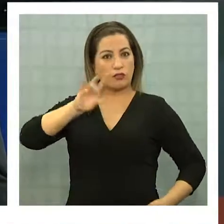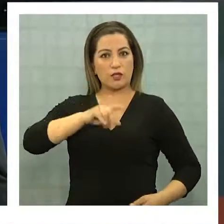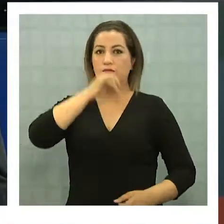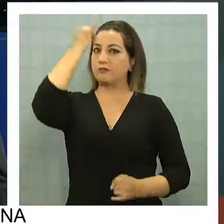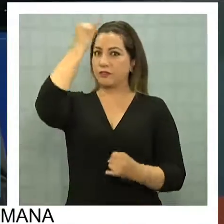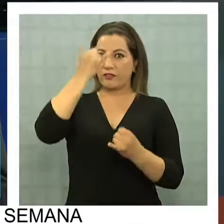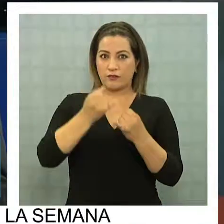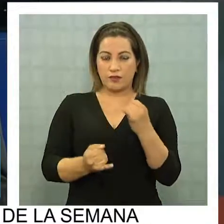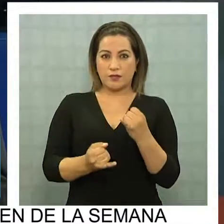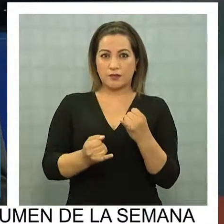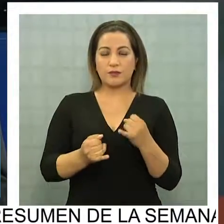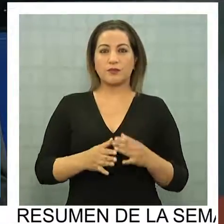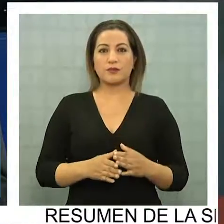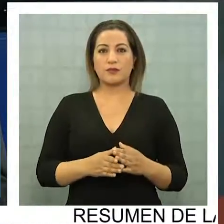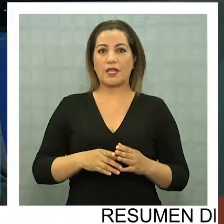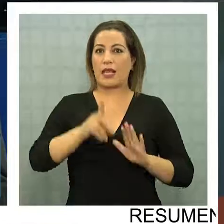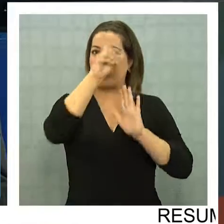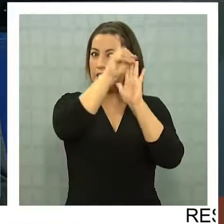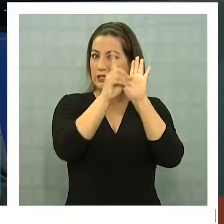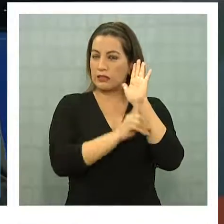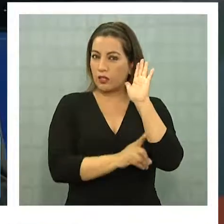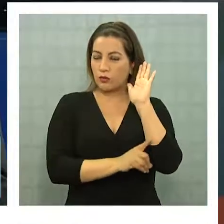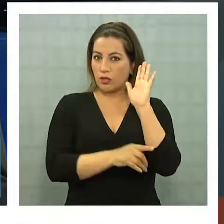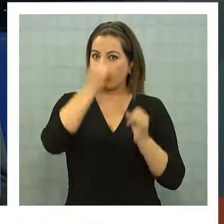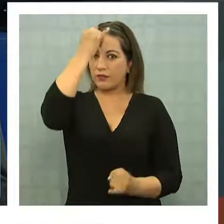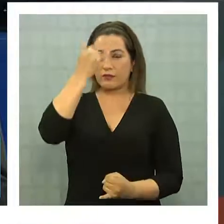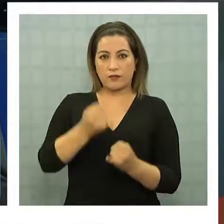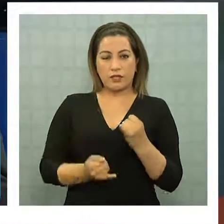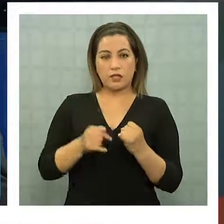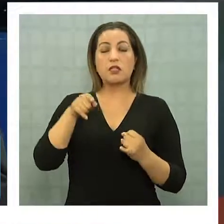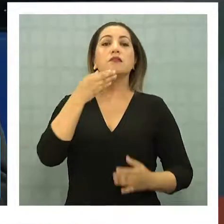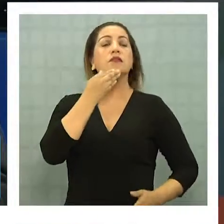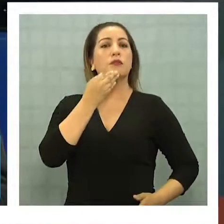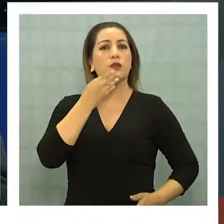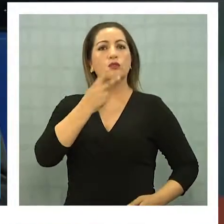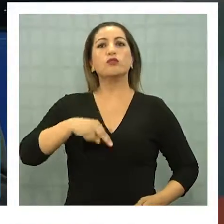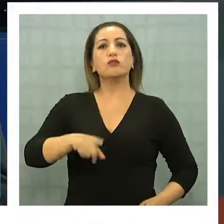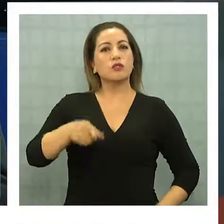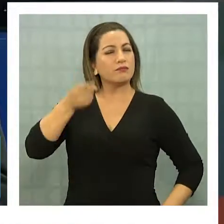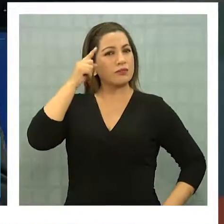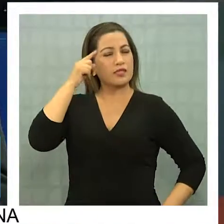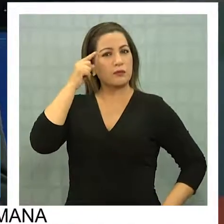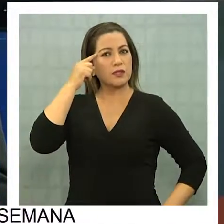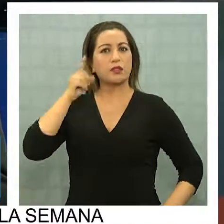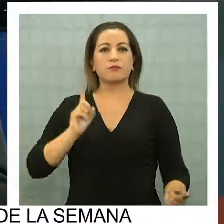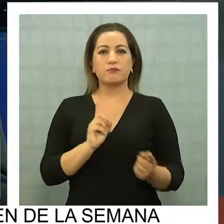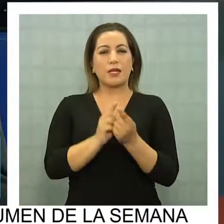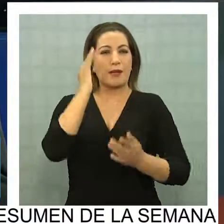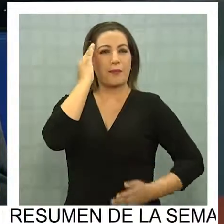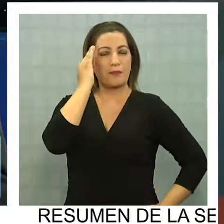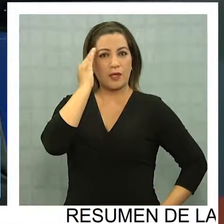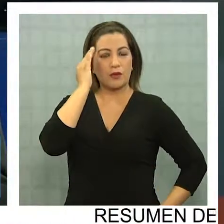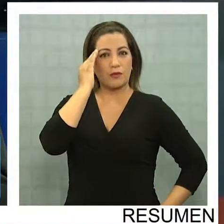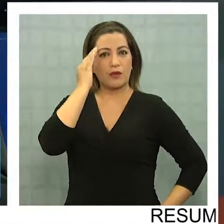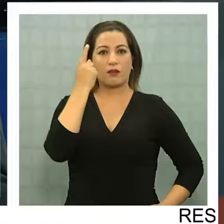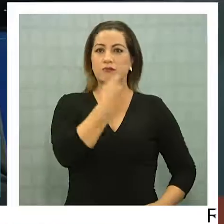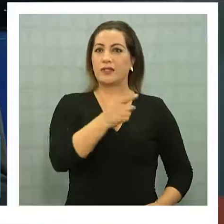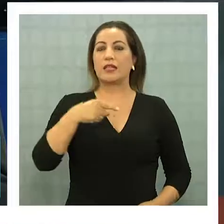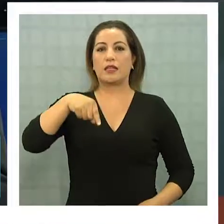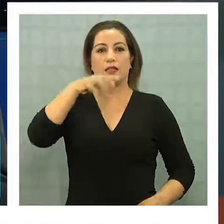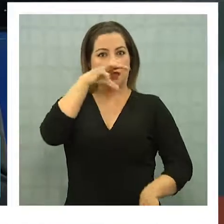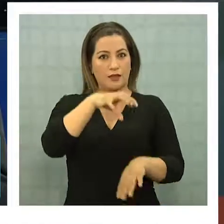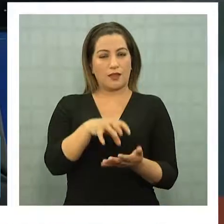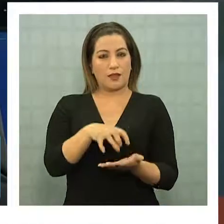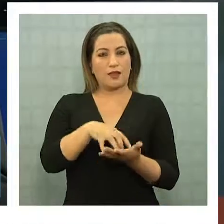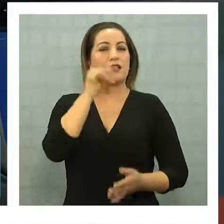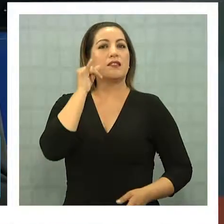cuando termina la dictadura, y además permite encontrarse con la memoria propia de acá, de